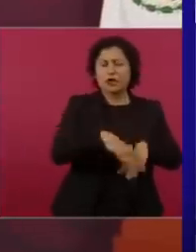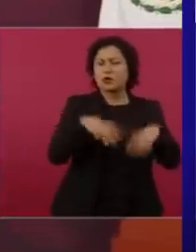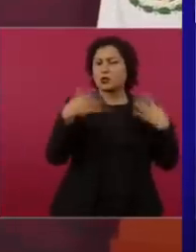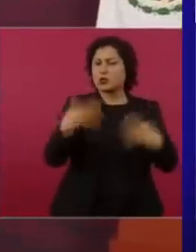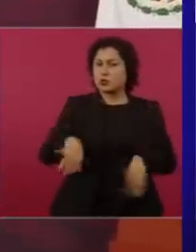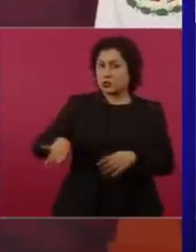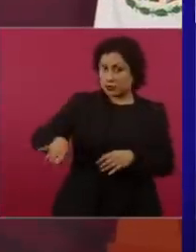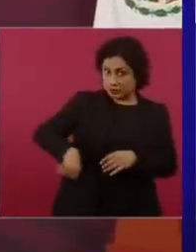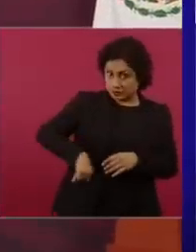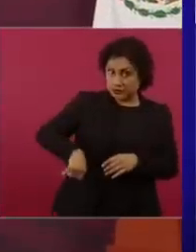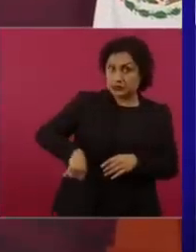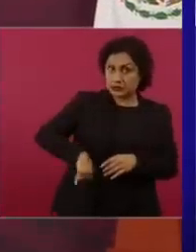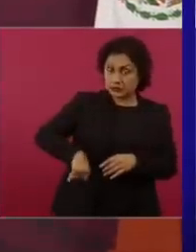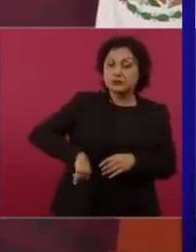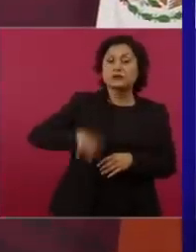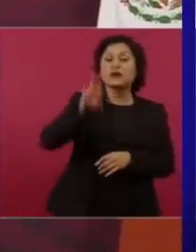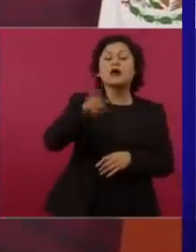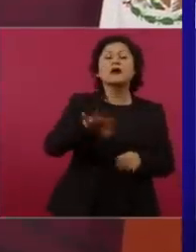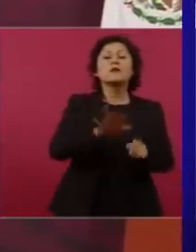gobierno de derecha,